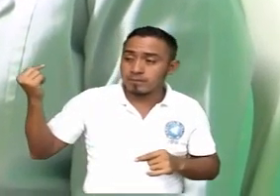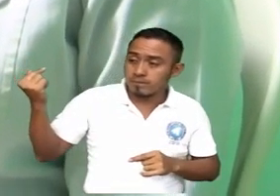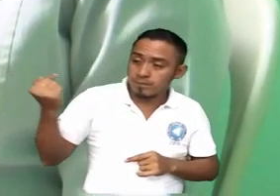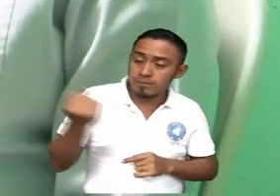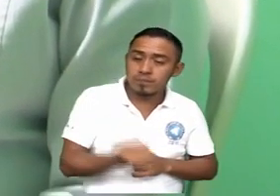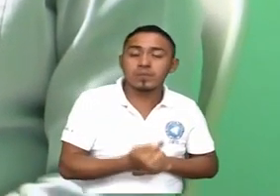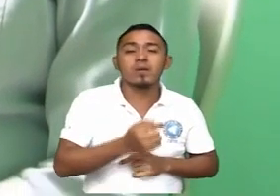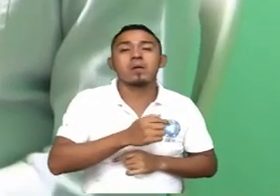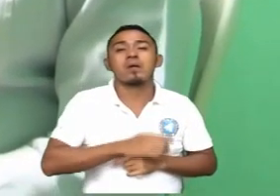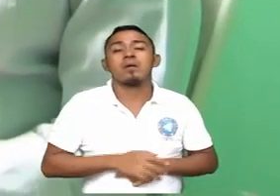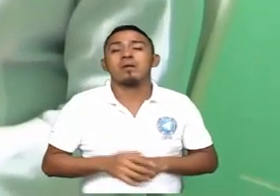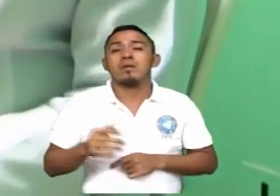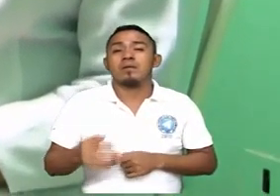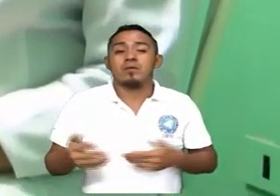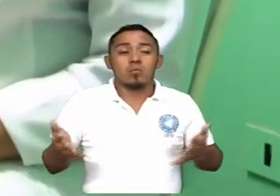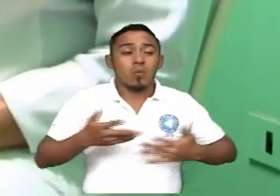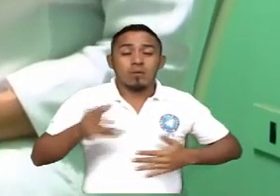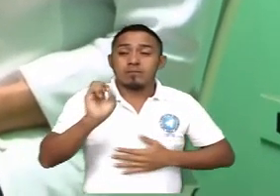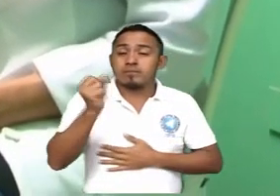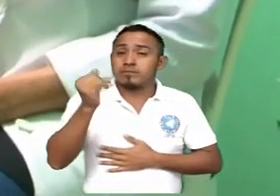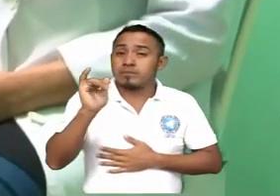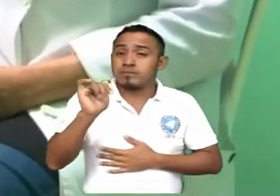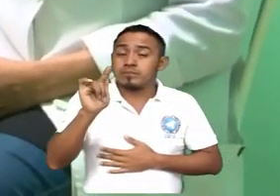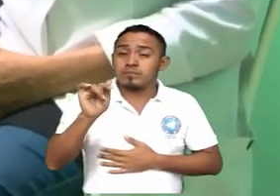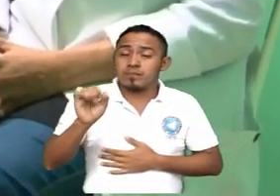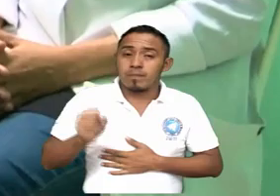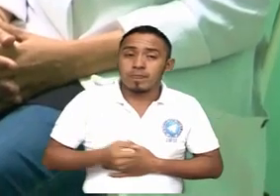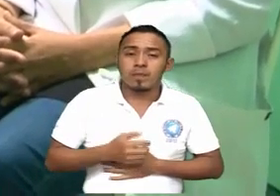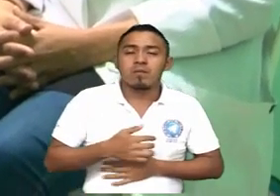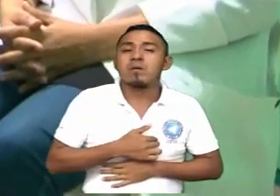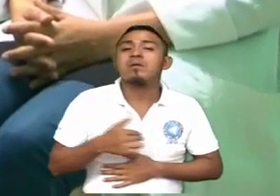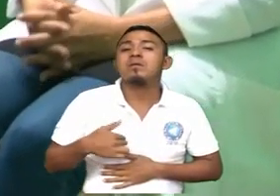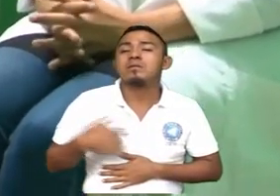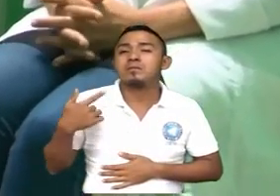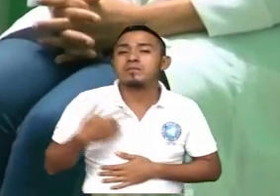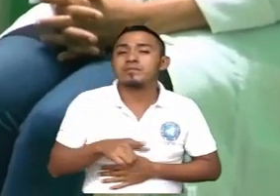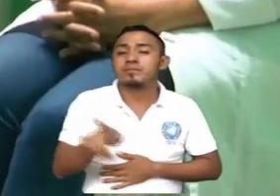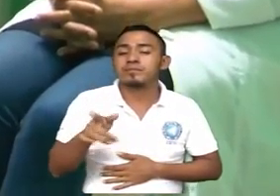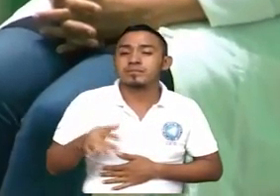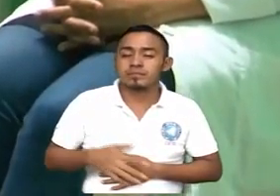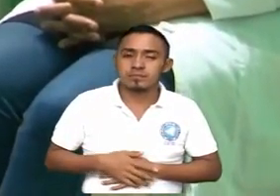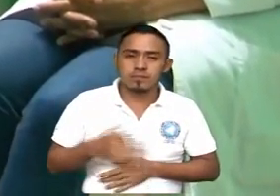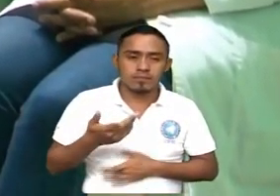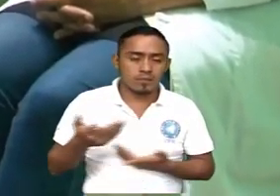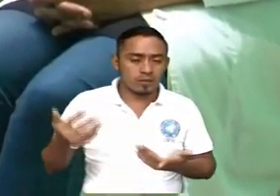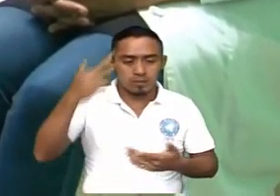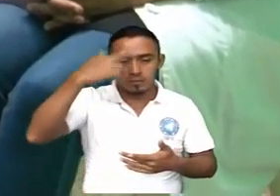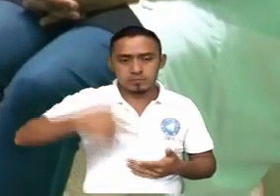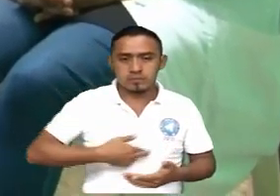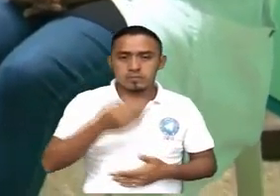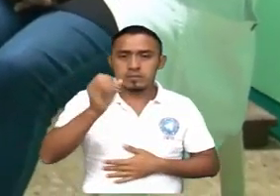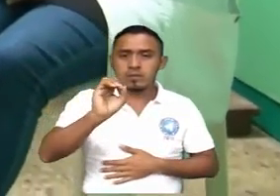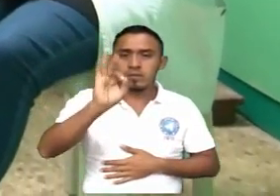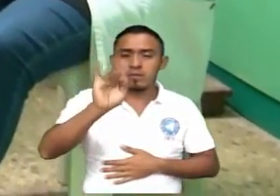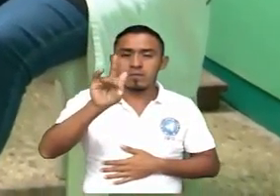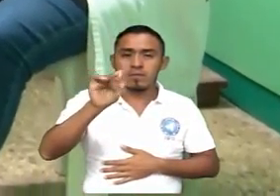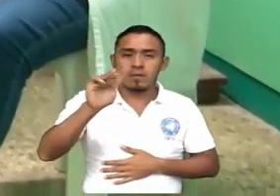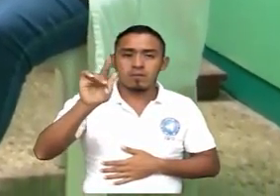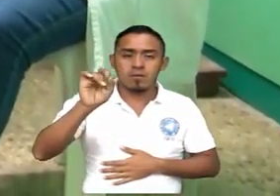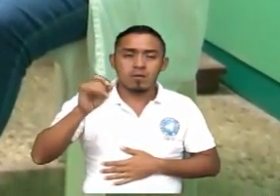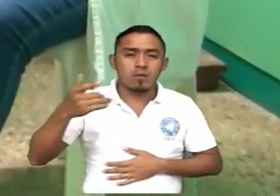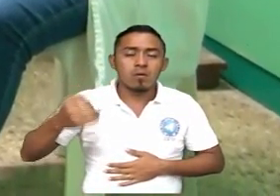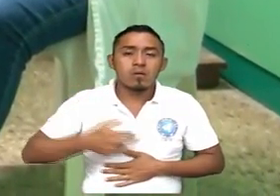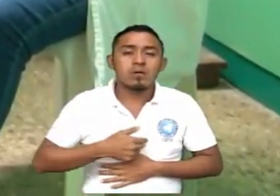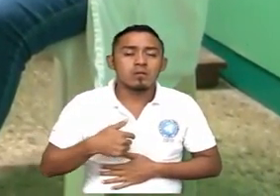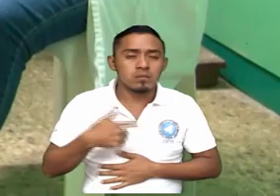obviamente por ser asintomático, con esta enfermedad? ¿Qué es lo primero que hacen ustedes, los oftalmólogos y en este centro, para